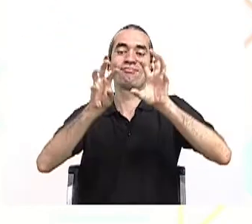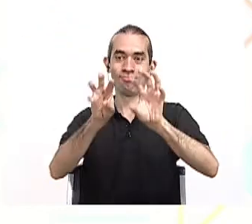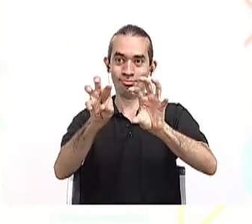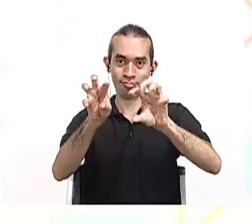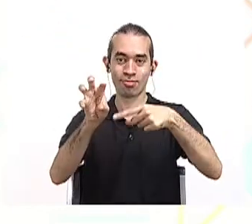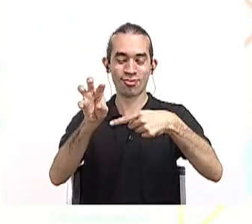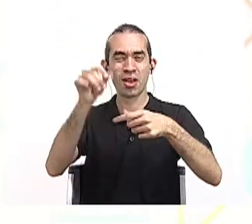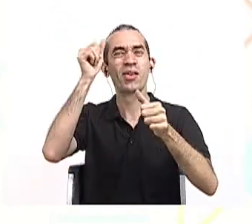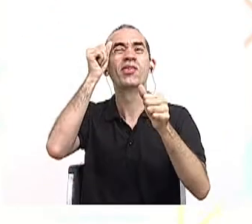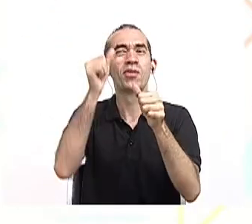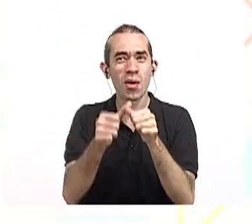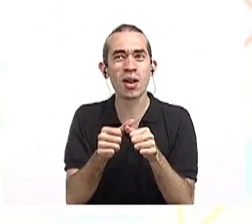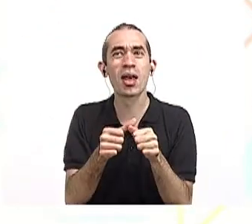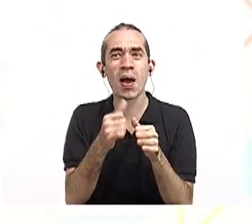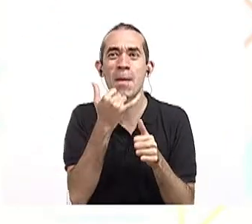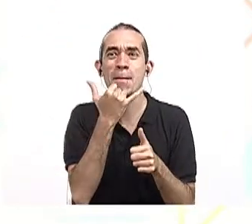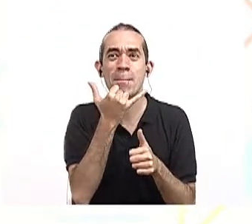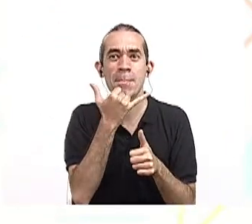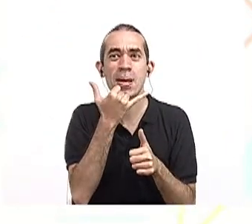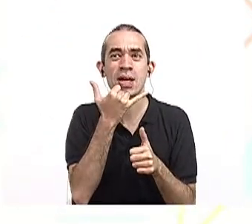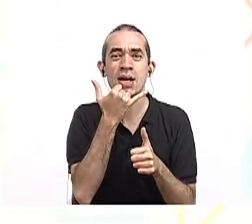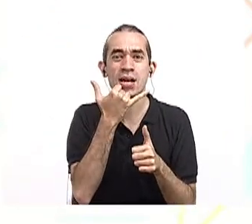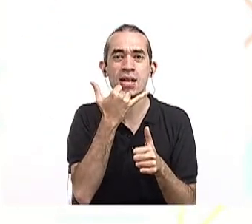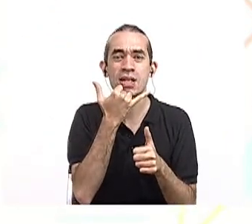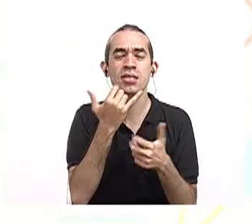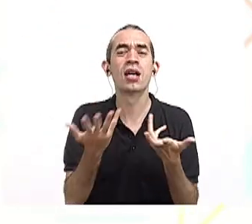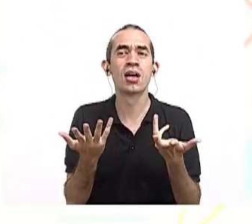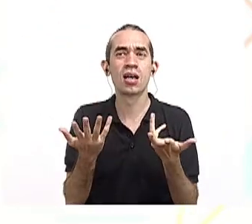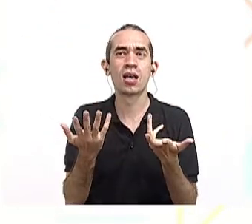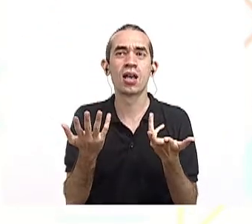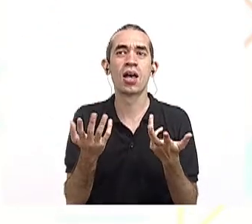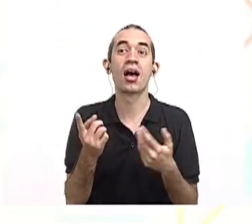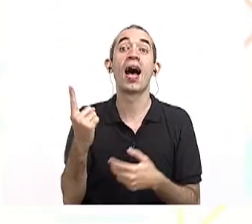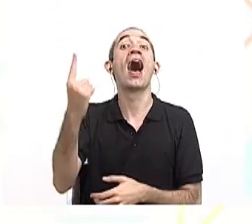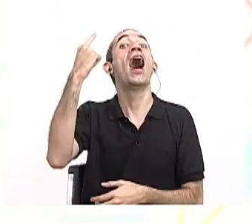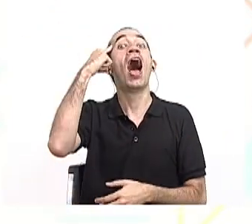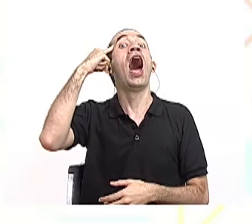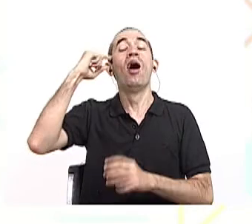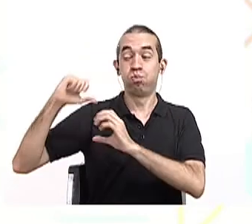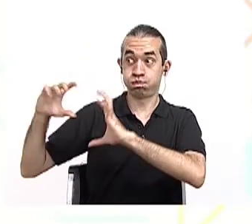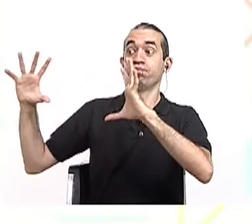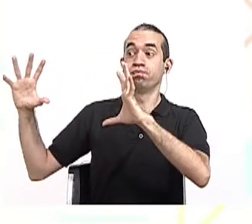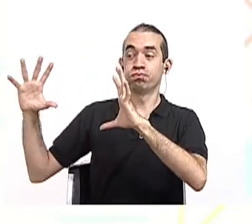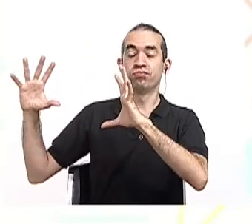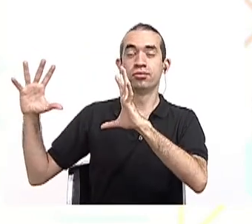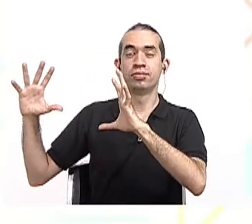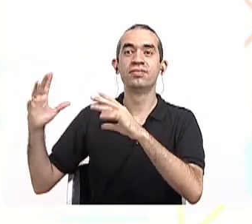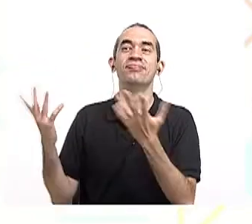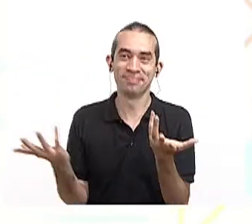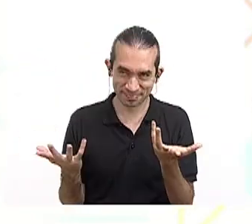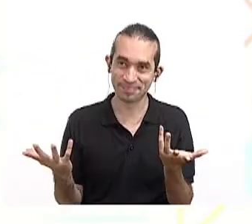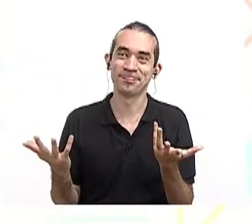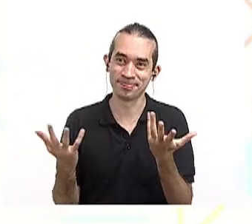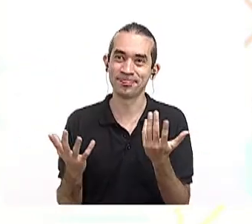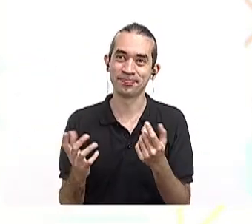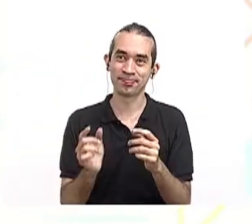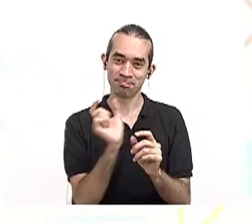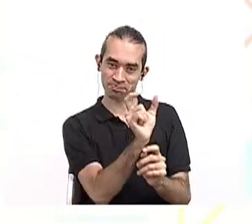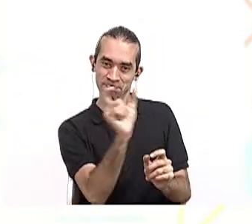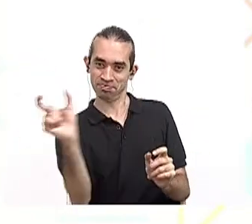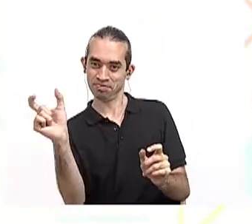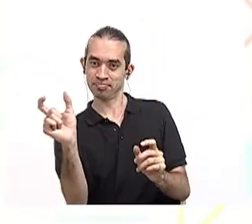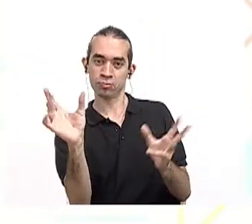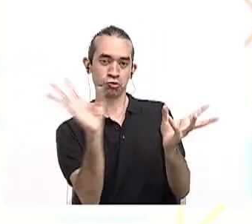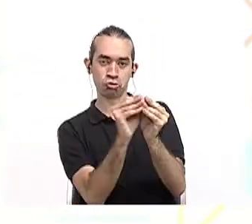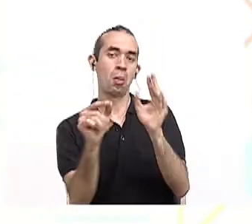¿Recuerdan qué sucede en el caso de que hayan, se suman o se restan los términos de los